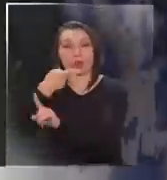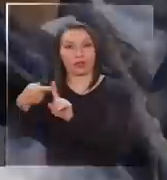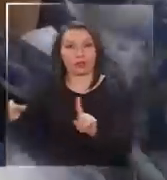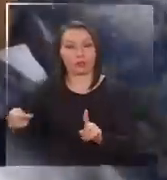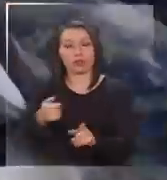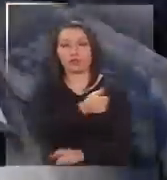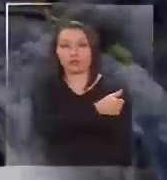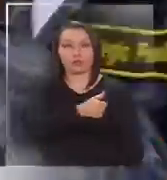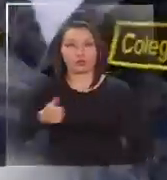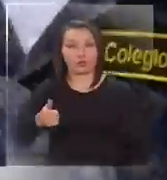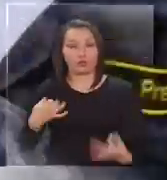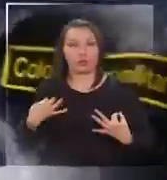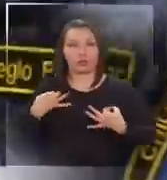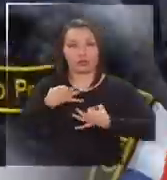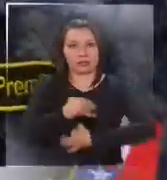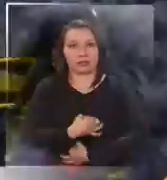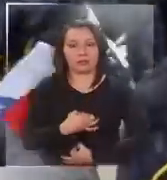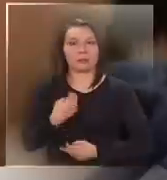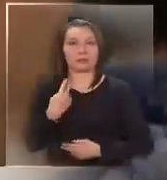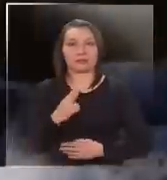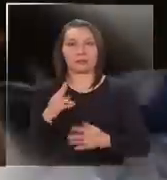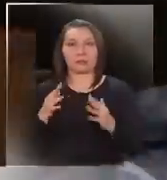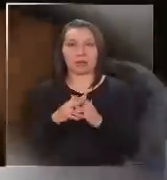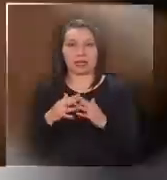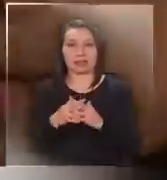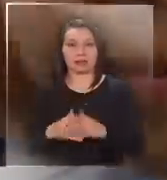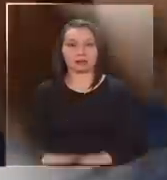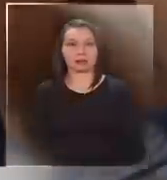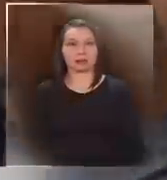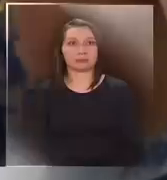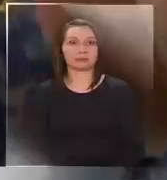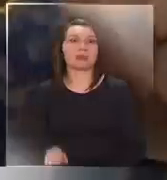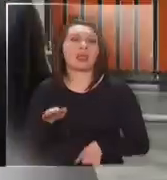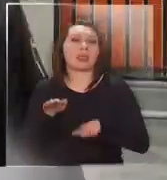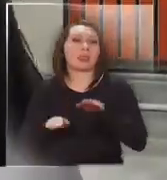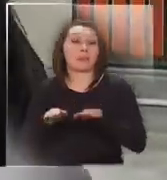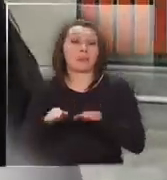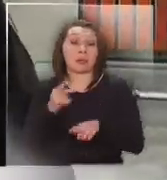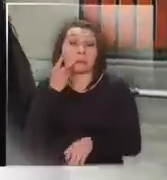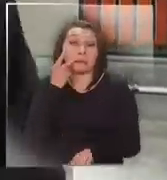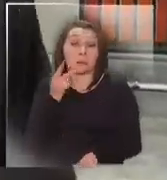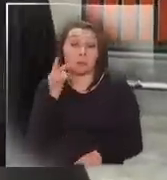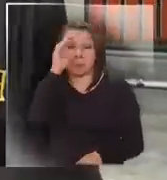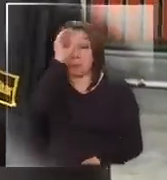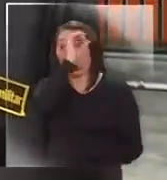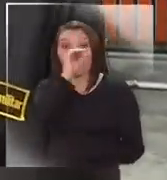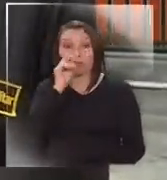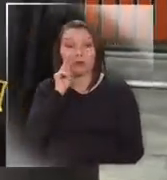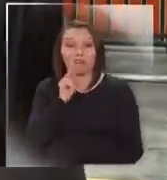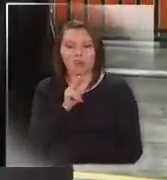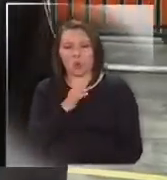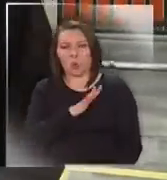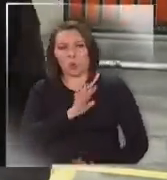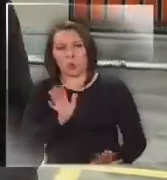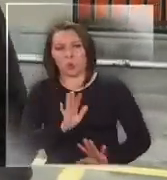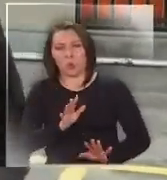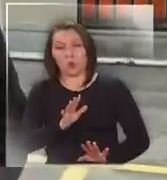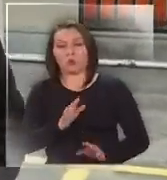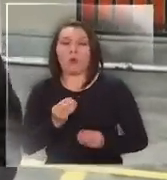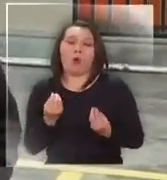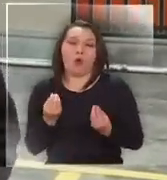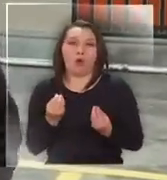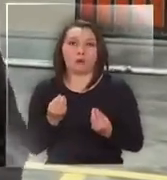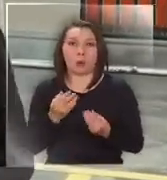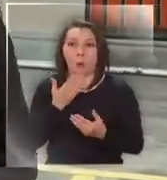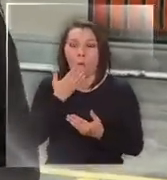y todos ellos visten uniforme militar. Depende del punto de vista que se mire, pues si uno lo mira con malos ojos,